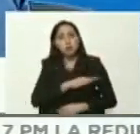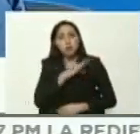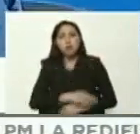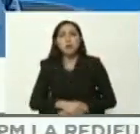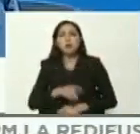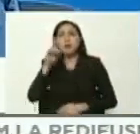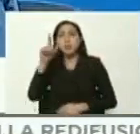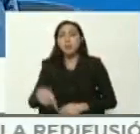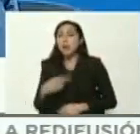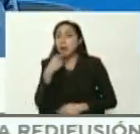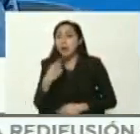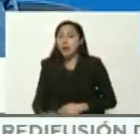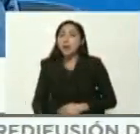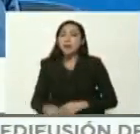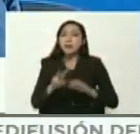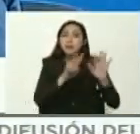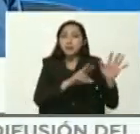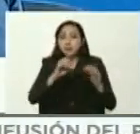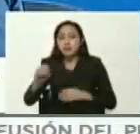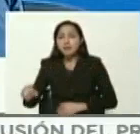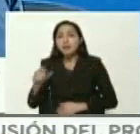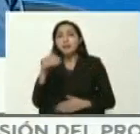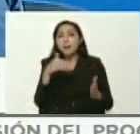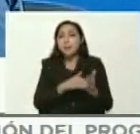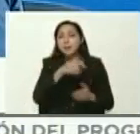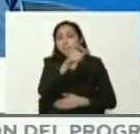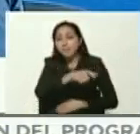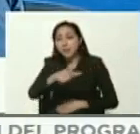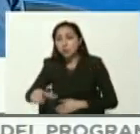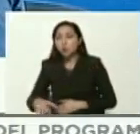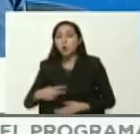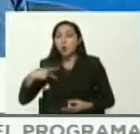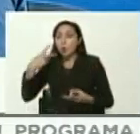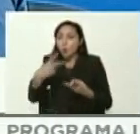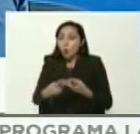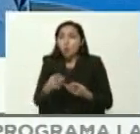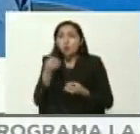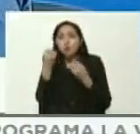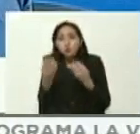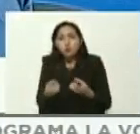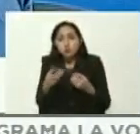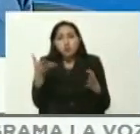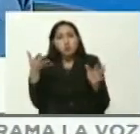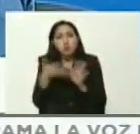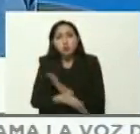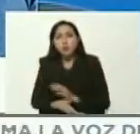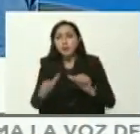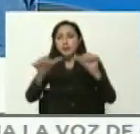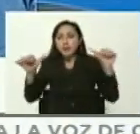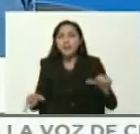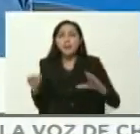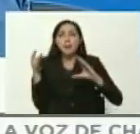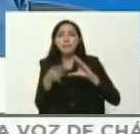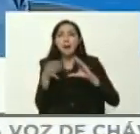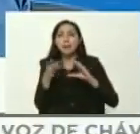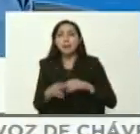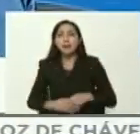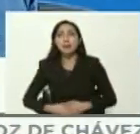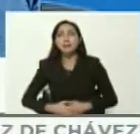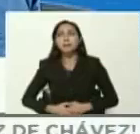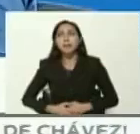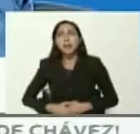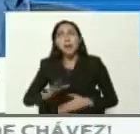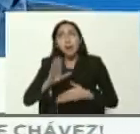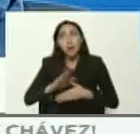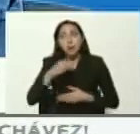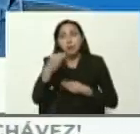que han sido cerca de 700.000 personas que han expresado la voluntad a través del sistema Patria en el Congreso Bicentenario de los